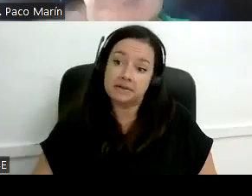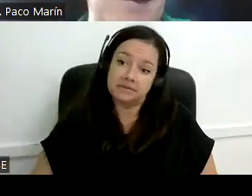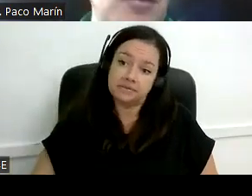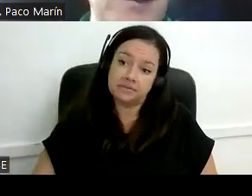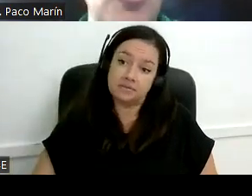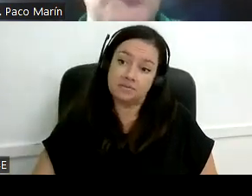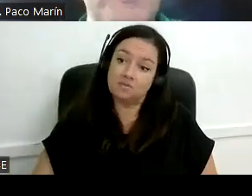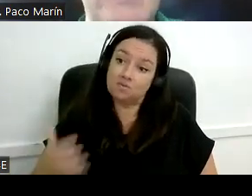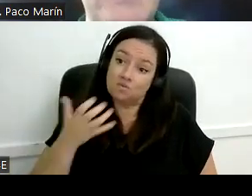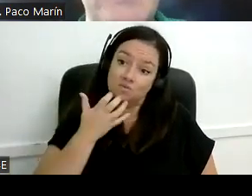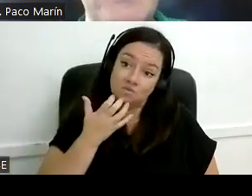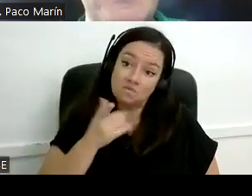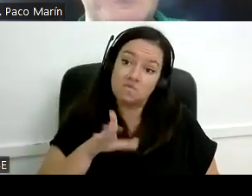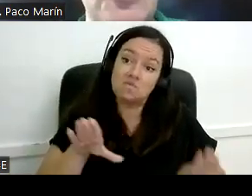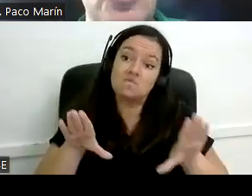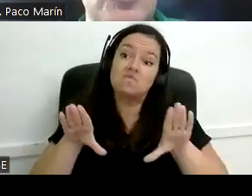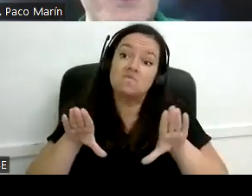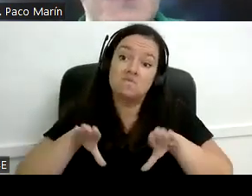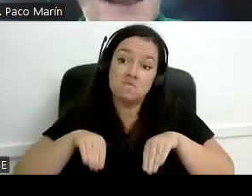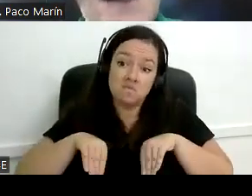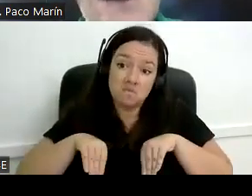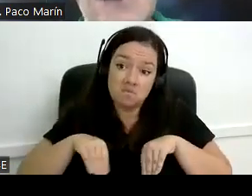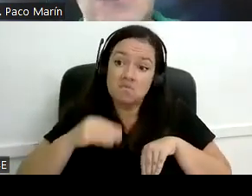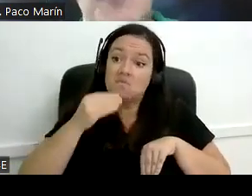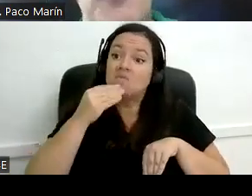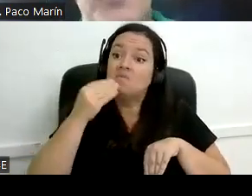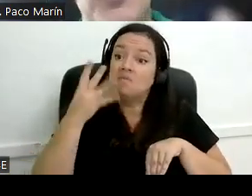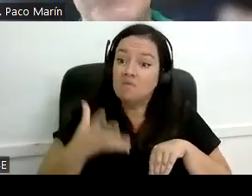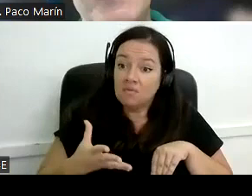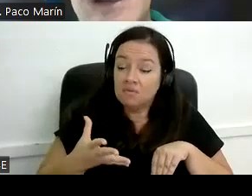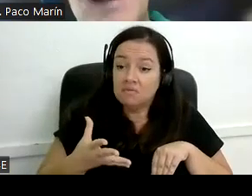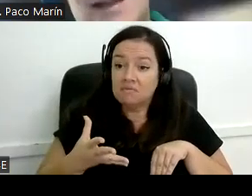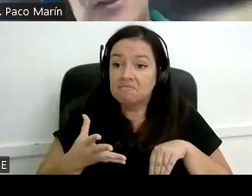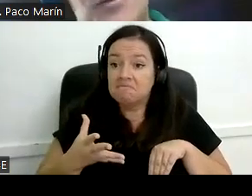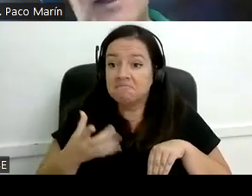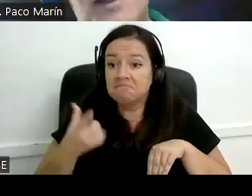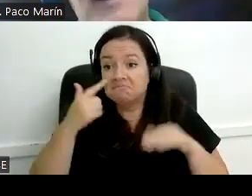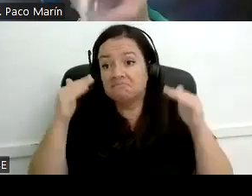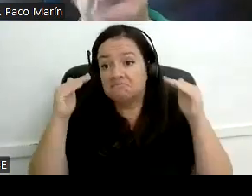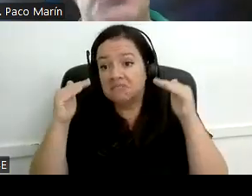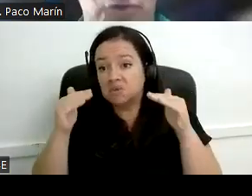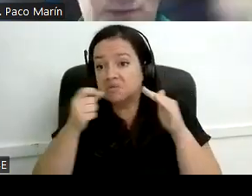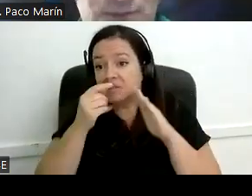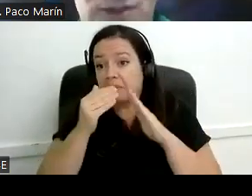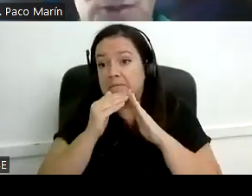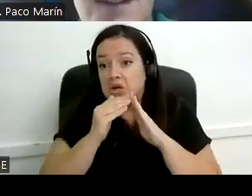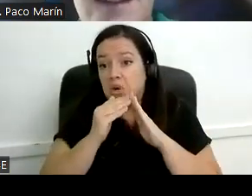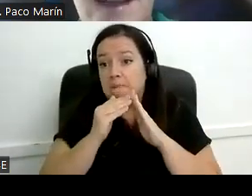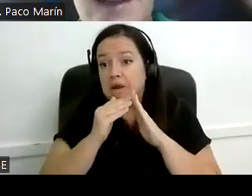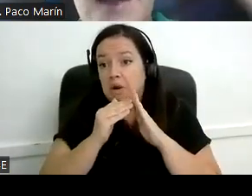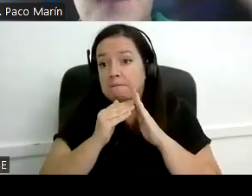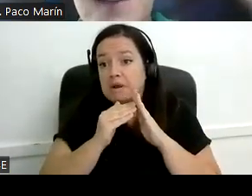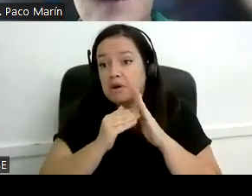Y si más o menos lo tolera bien, podemos intentar ir bajando, podemos subir un poquito más